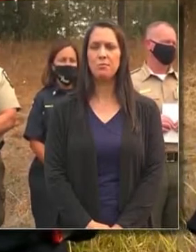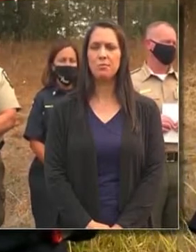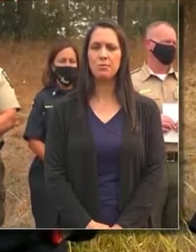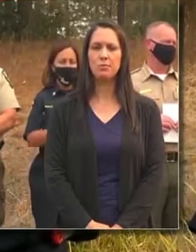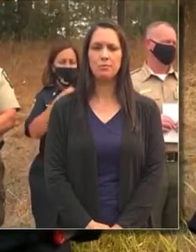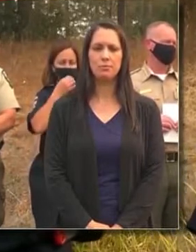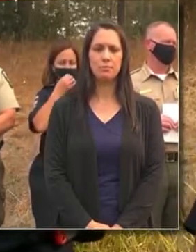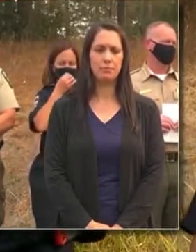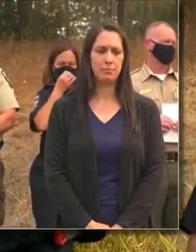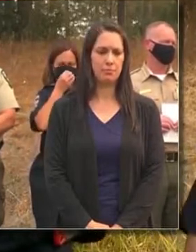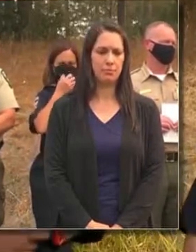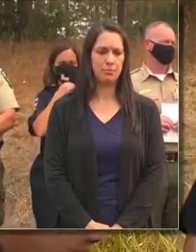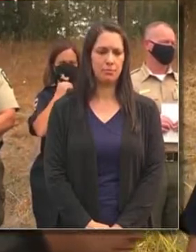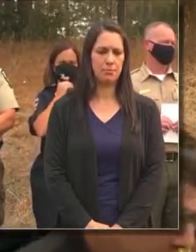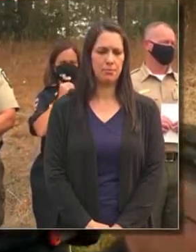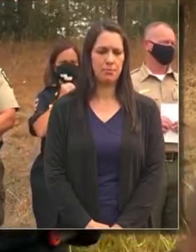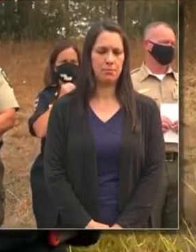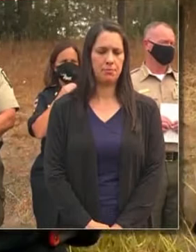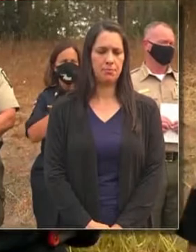gracias